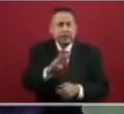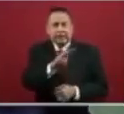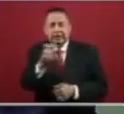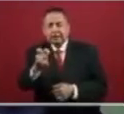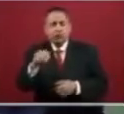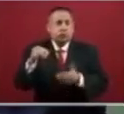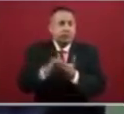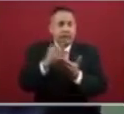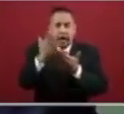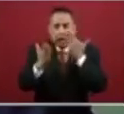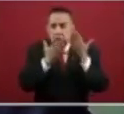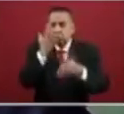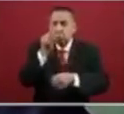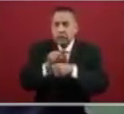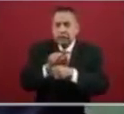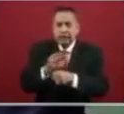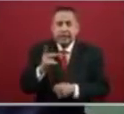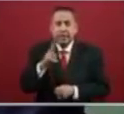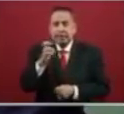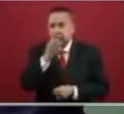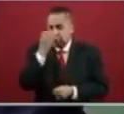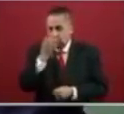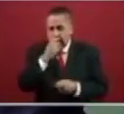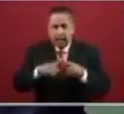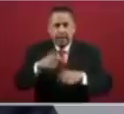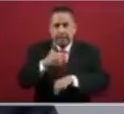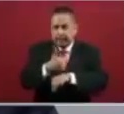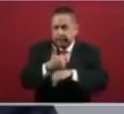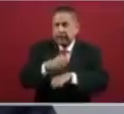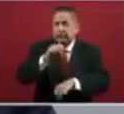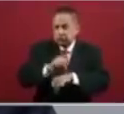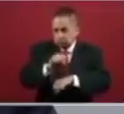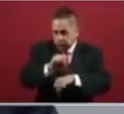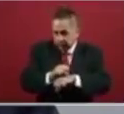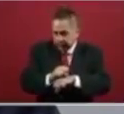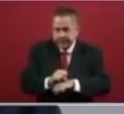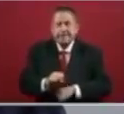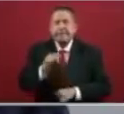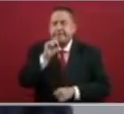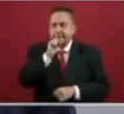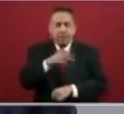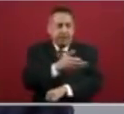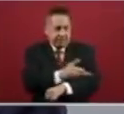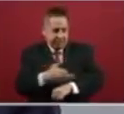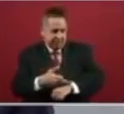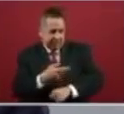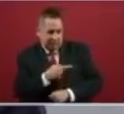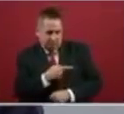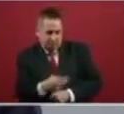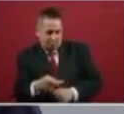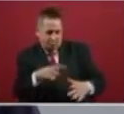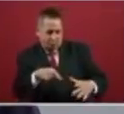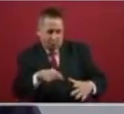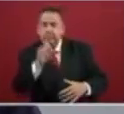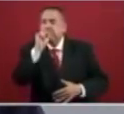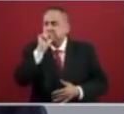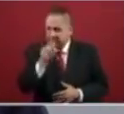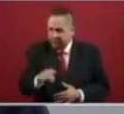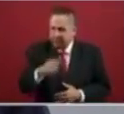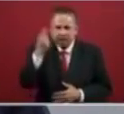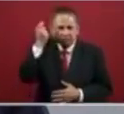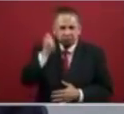3,300,000 estudiantes de preescolar, primaria y secundaria de familias pobres también